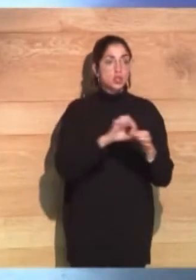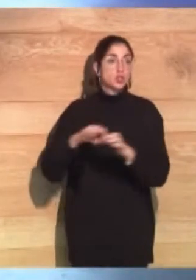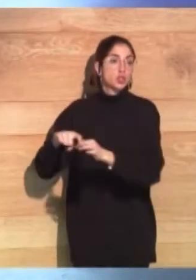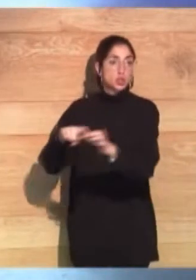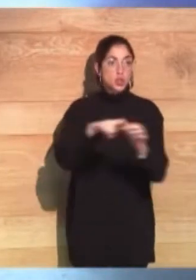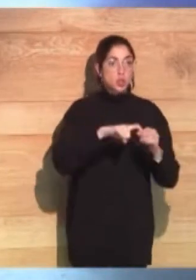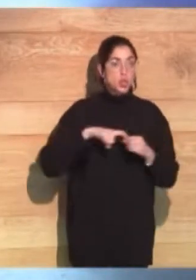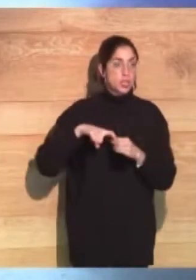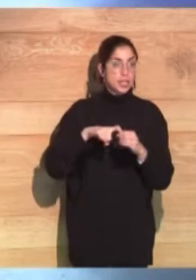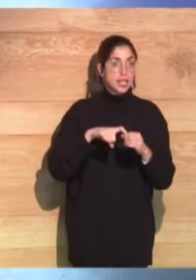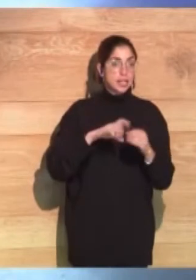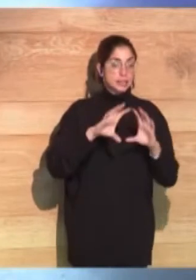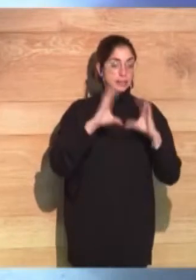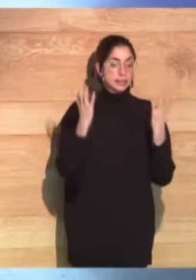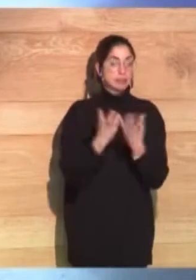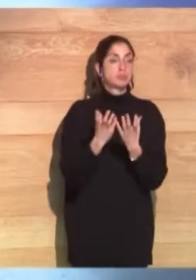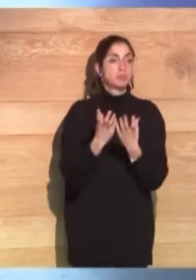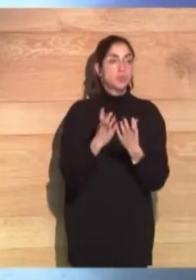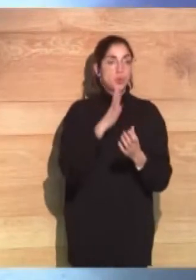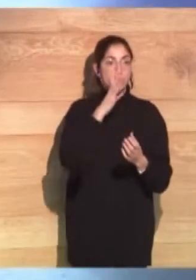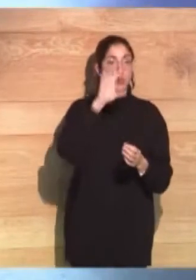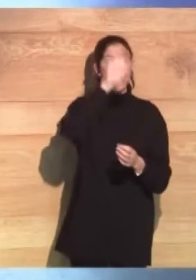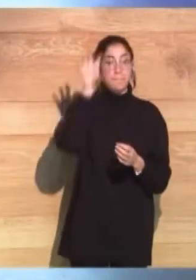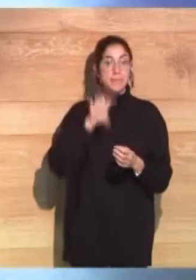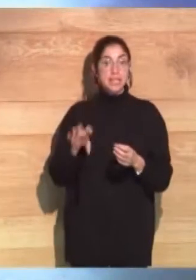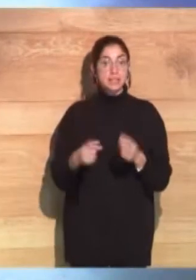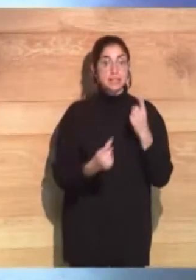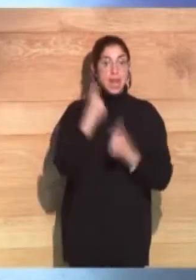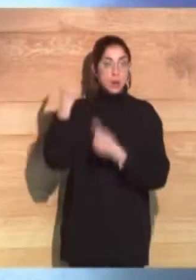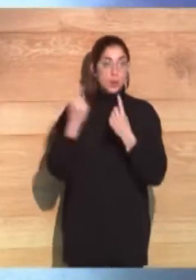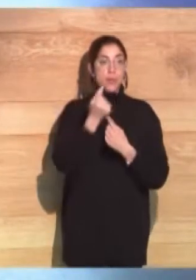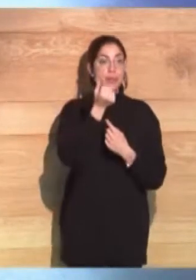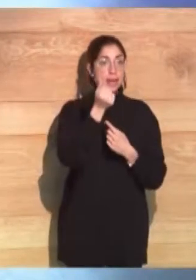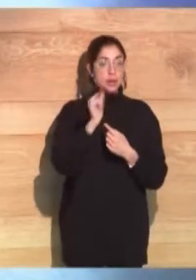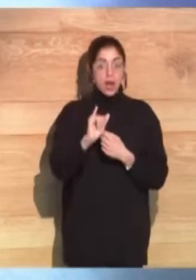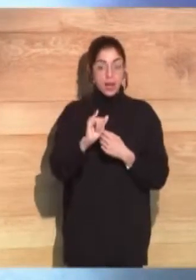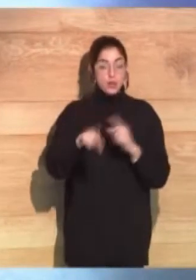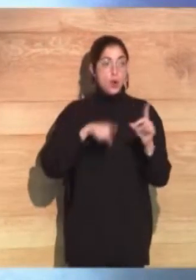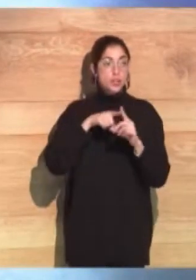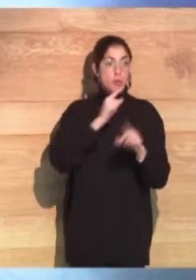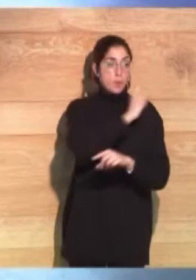porque había países que tenían dinero para comprar vacunas a las